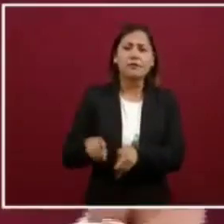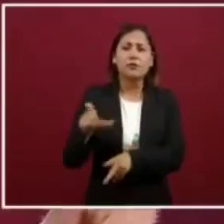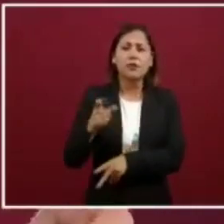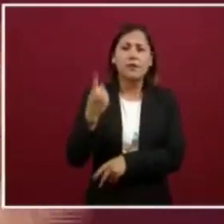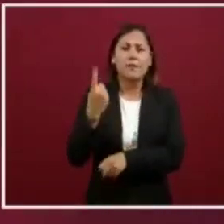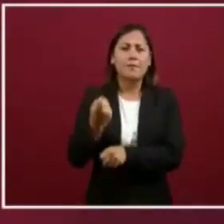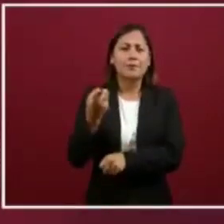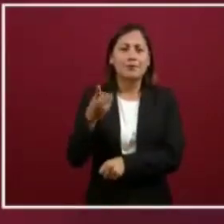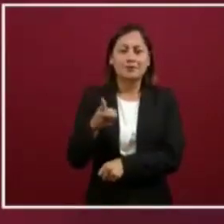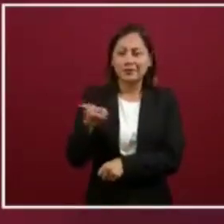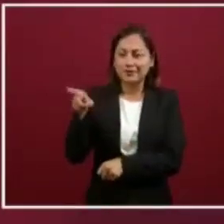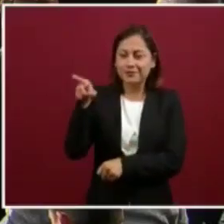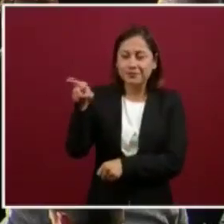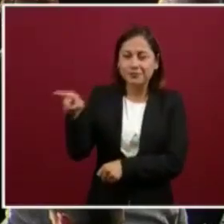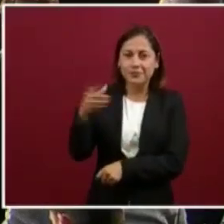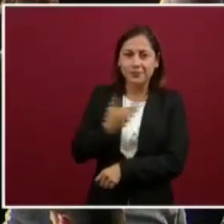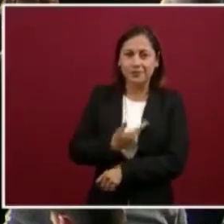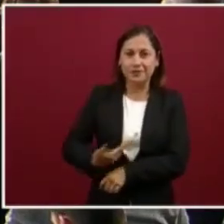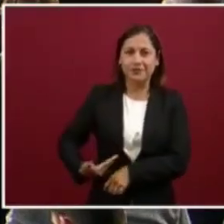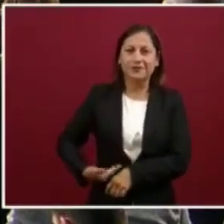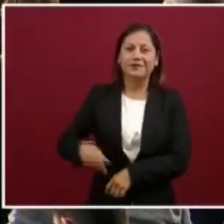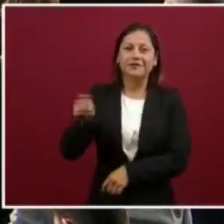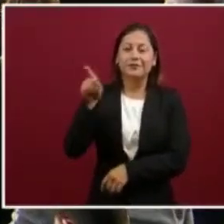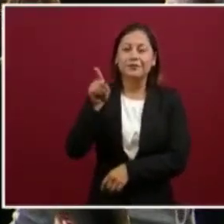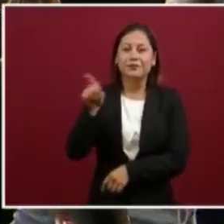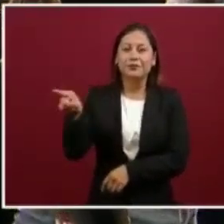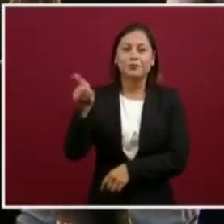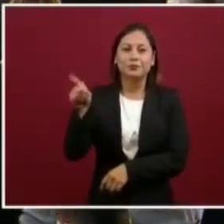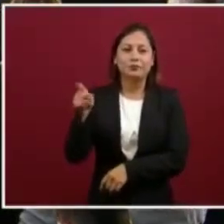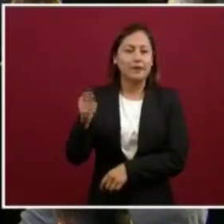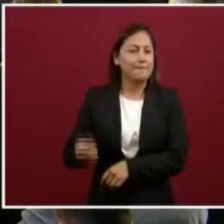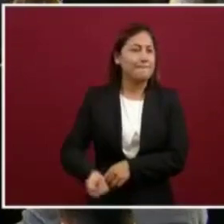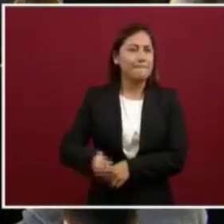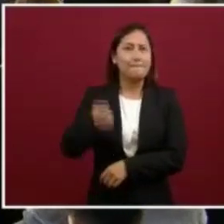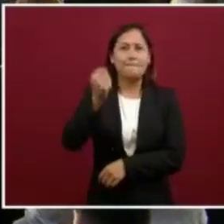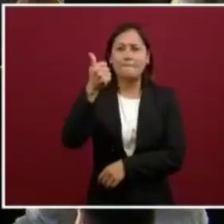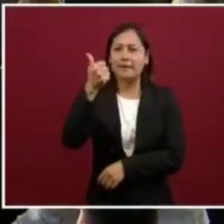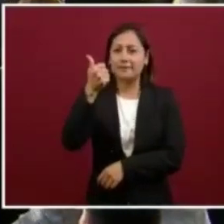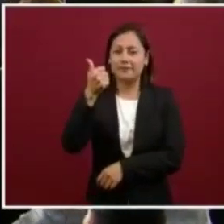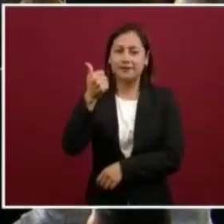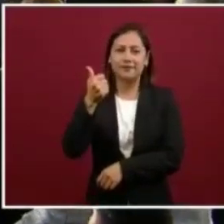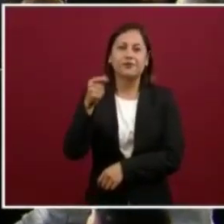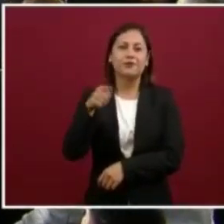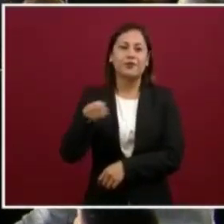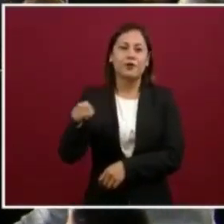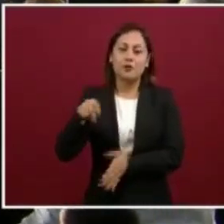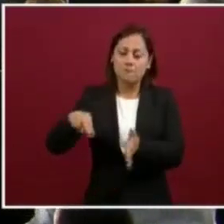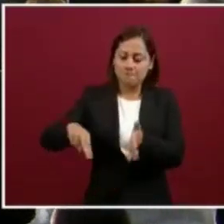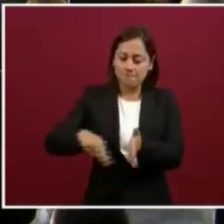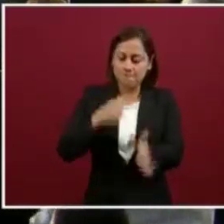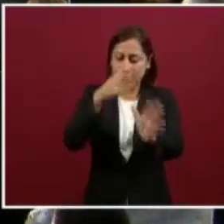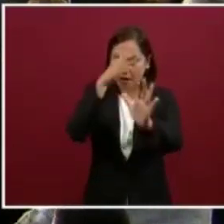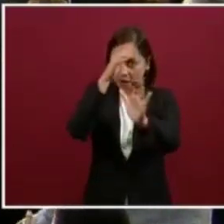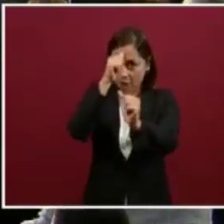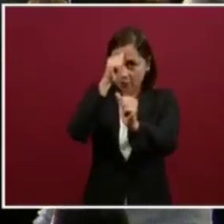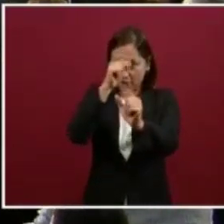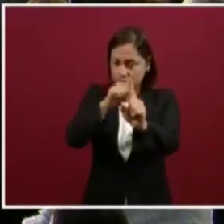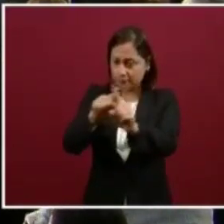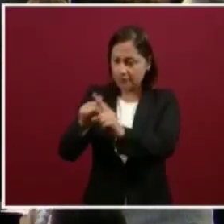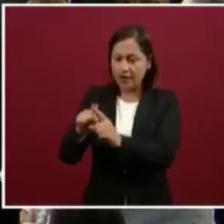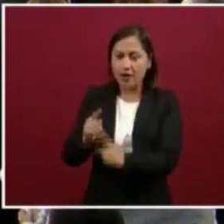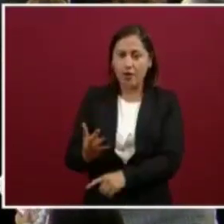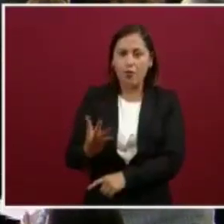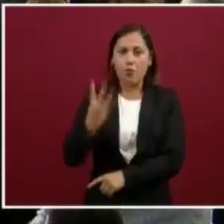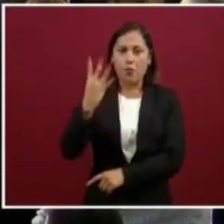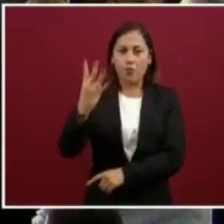señor presidente. Usted, el primer acto político que hizo el 1 de diciembre fue firmar este acuerdo con los 4 jefes de Estado.